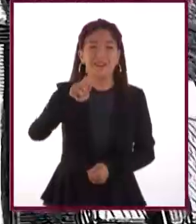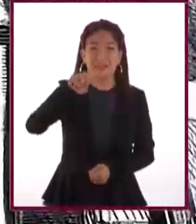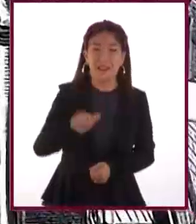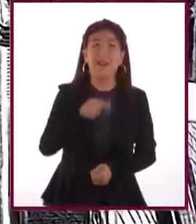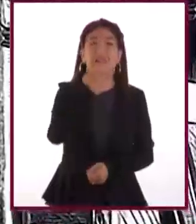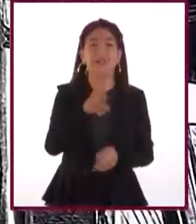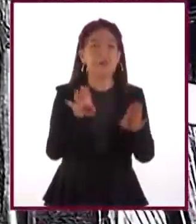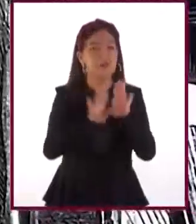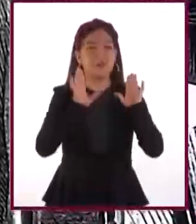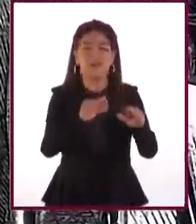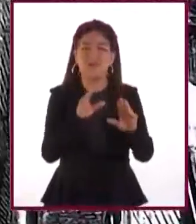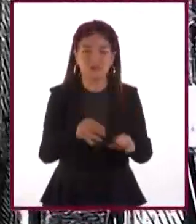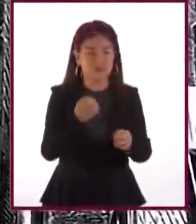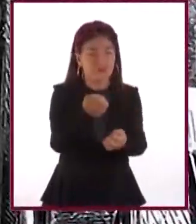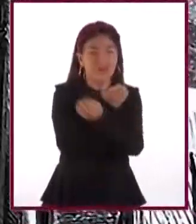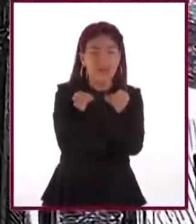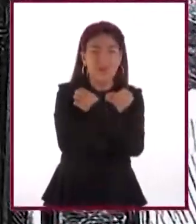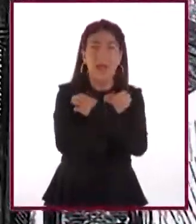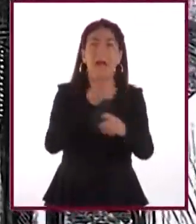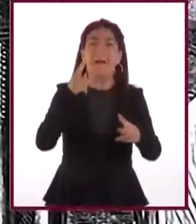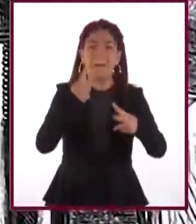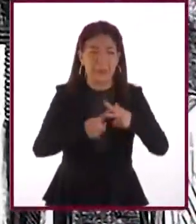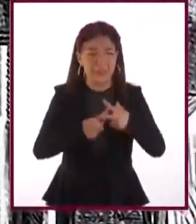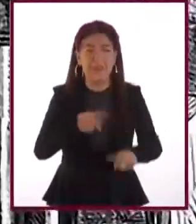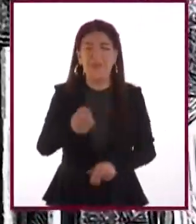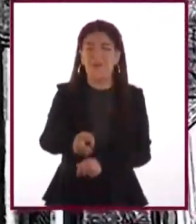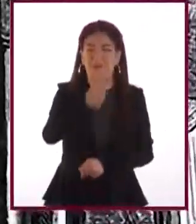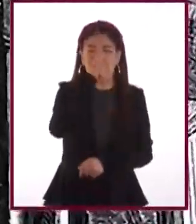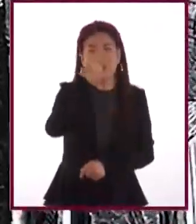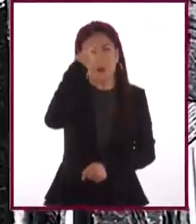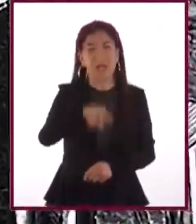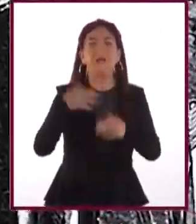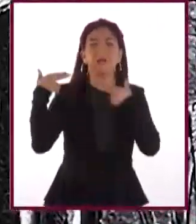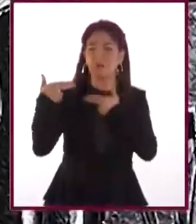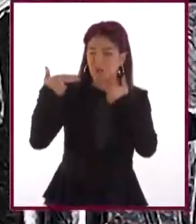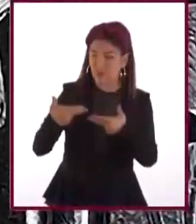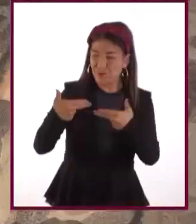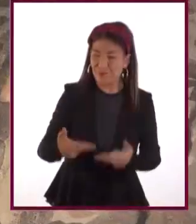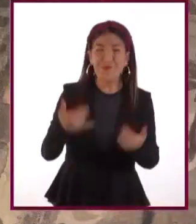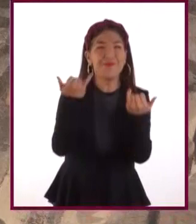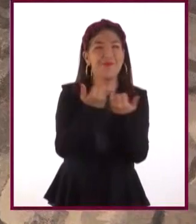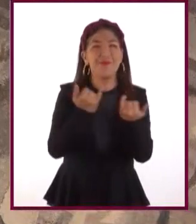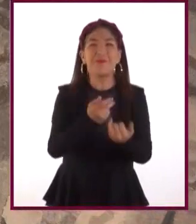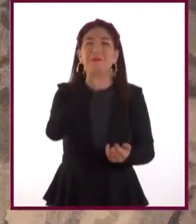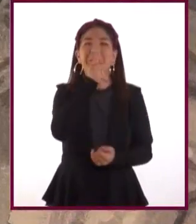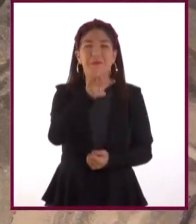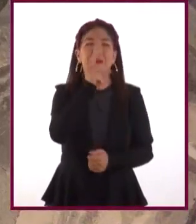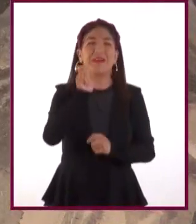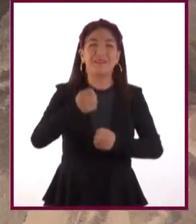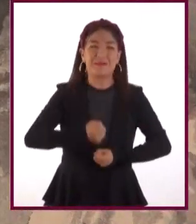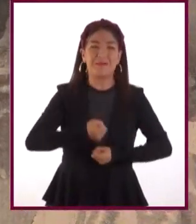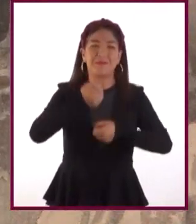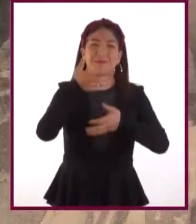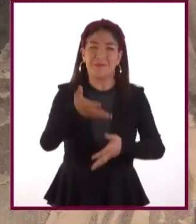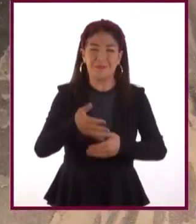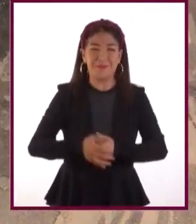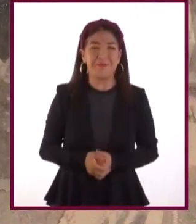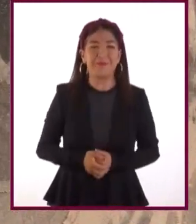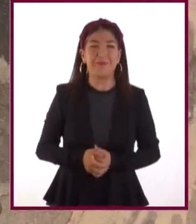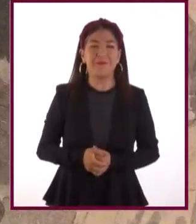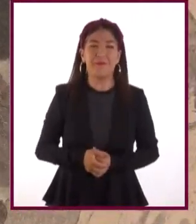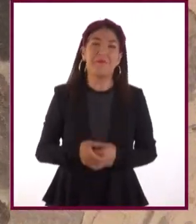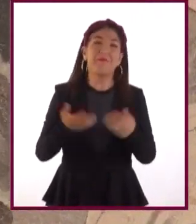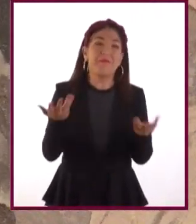Milbank, le proporcionó una educación estricta en matemáticas con la intención de erradicar la herencia poética que pudo